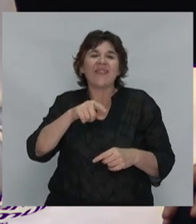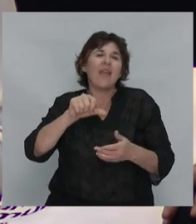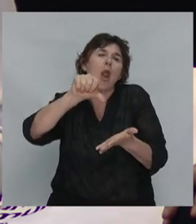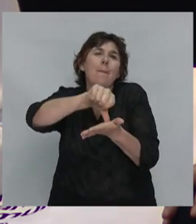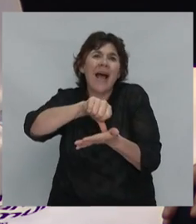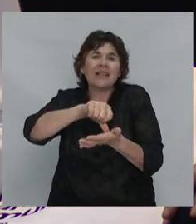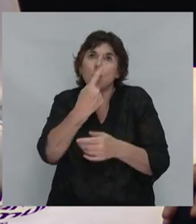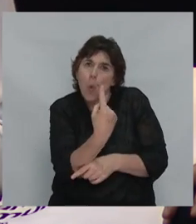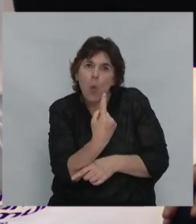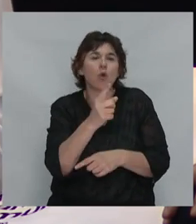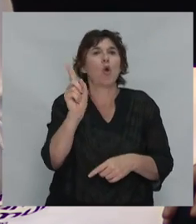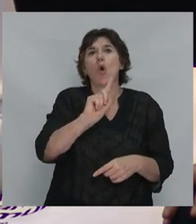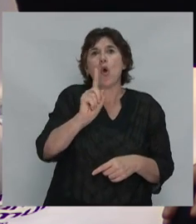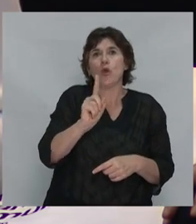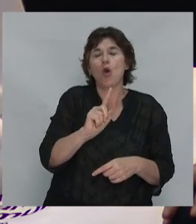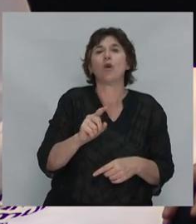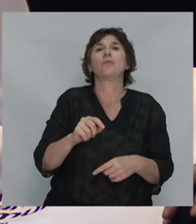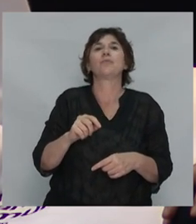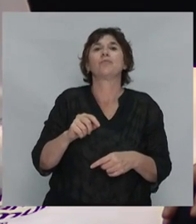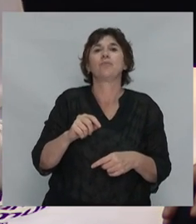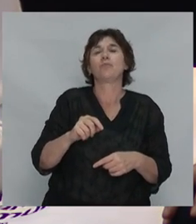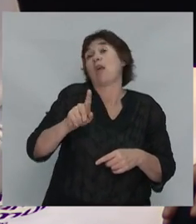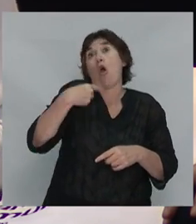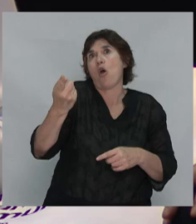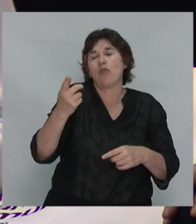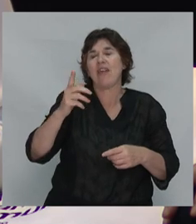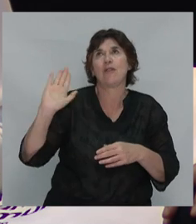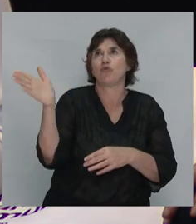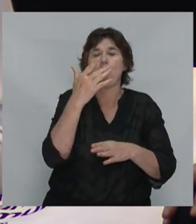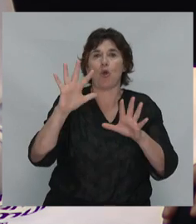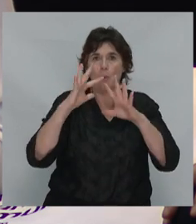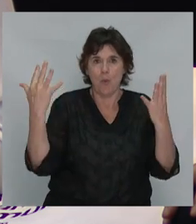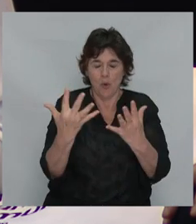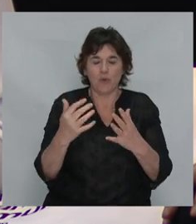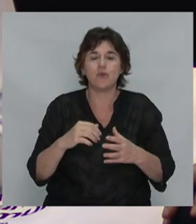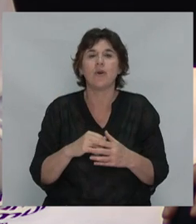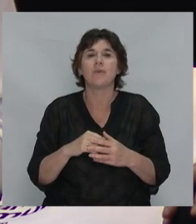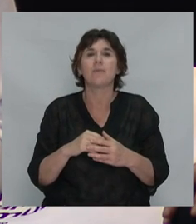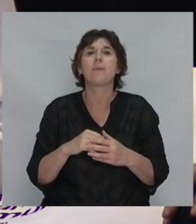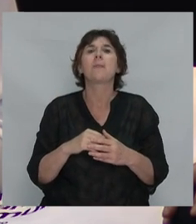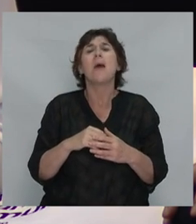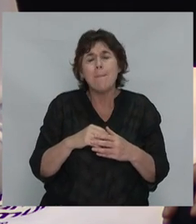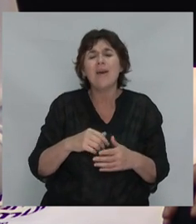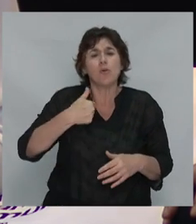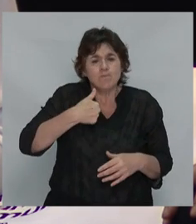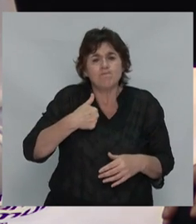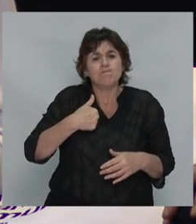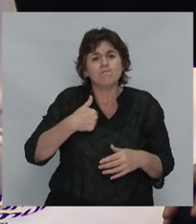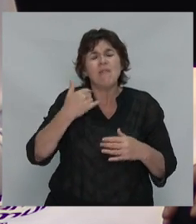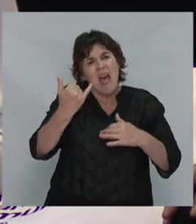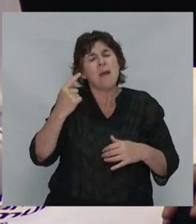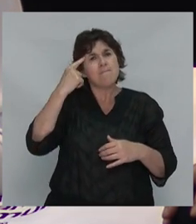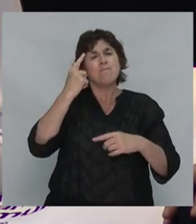con las viejas híbridas por fin hay optimismo en ese en ese sentido bastante